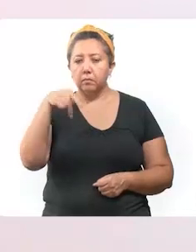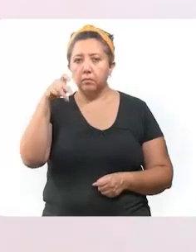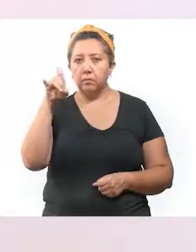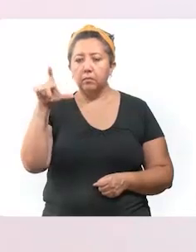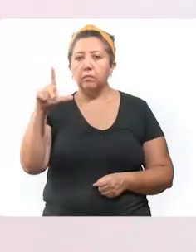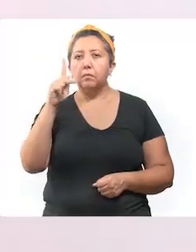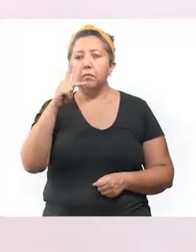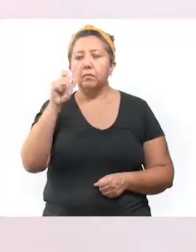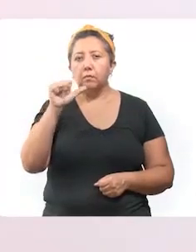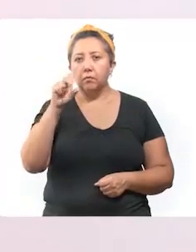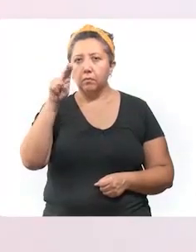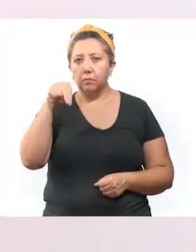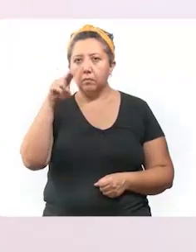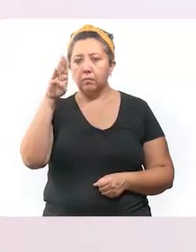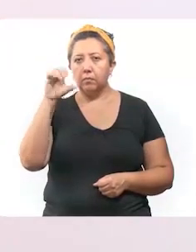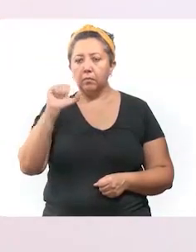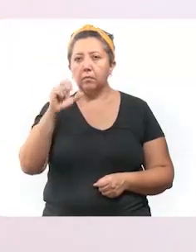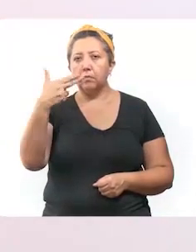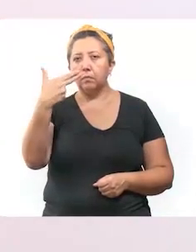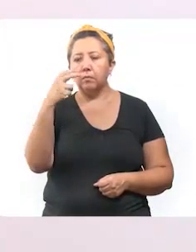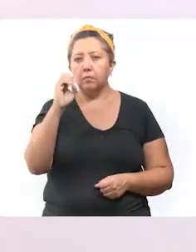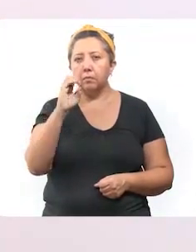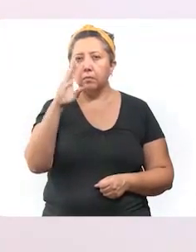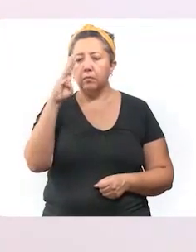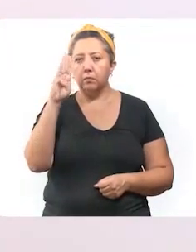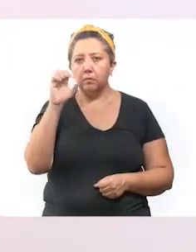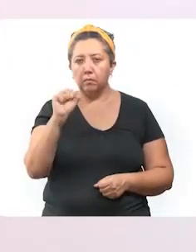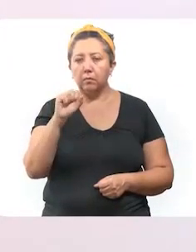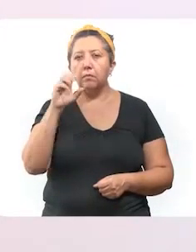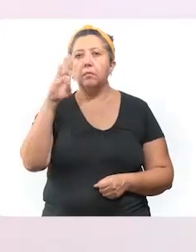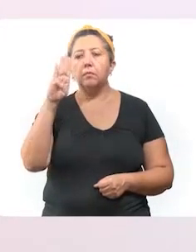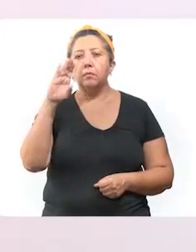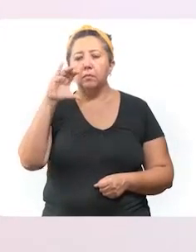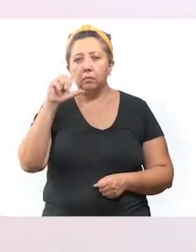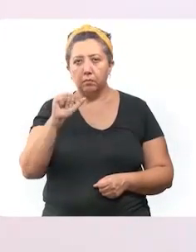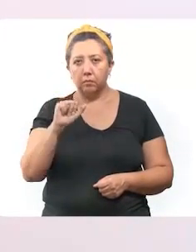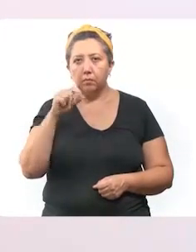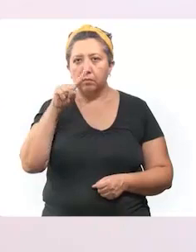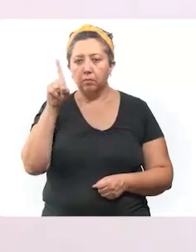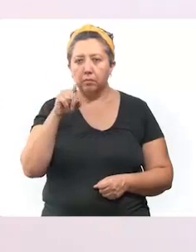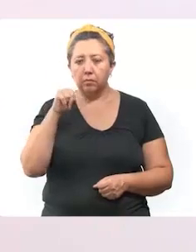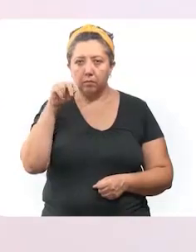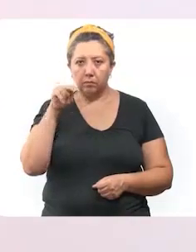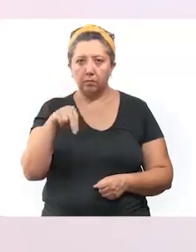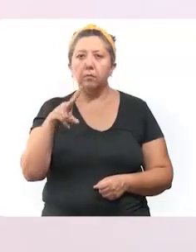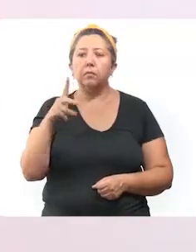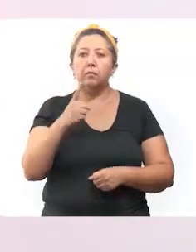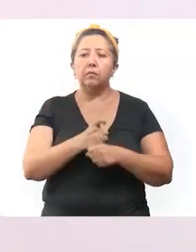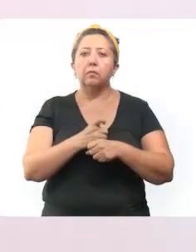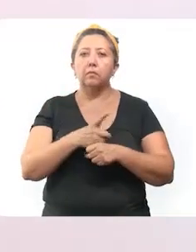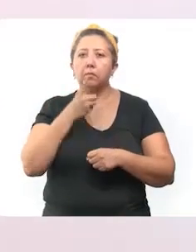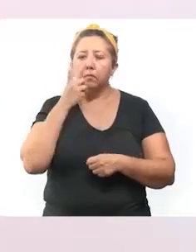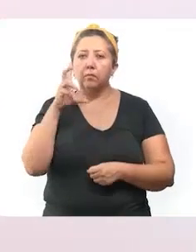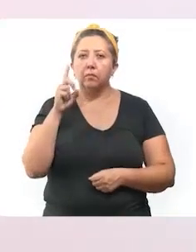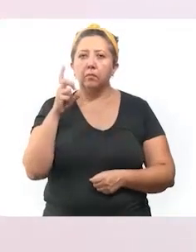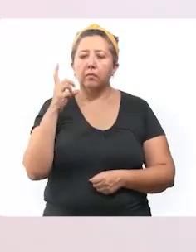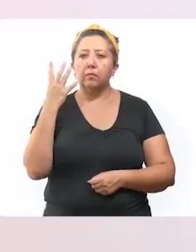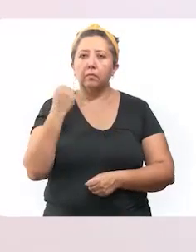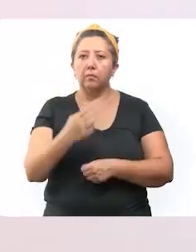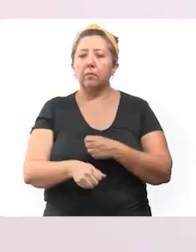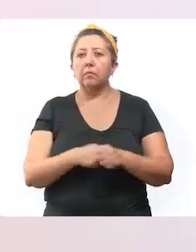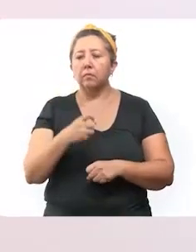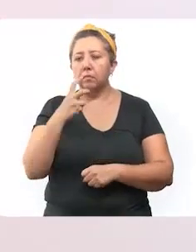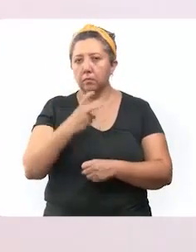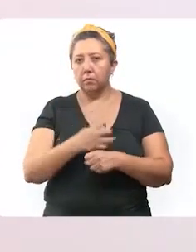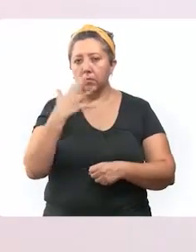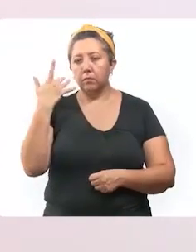Temash, Panabá, Abalá, Jocabá, Teabu, Joctún, Baca, Cusamá y Tzán, así como la primera dosis de 30 a 39 y